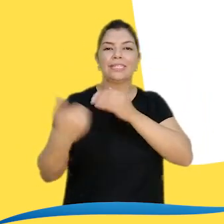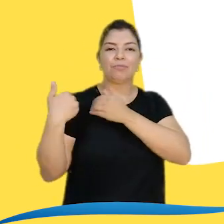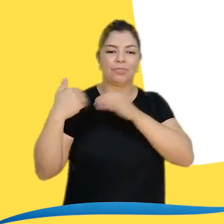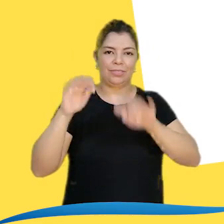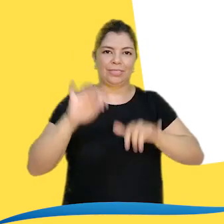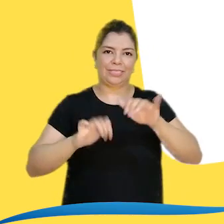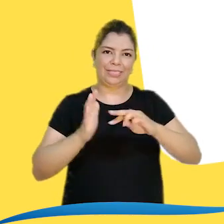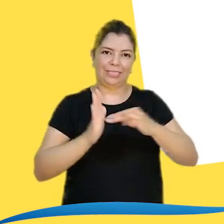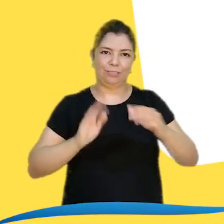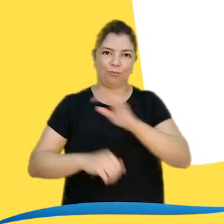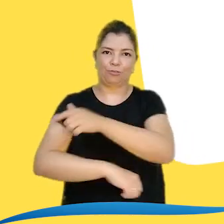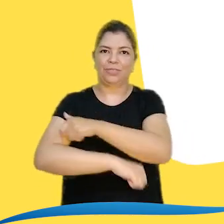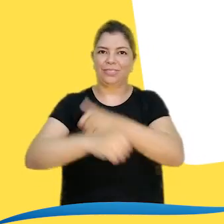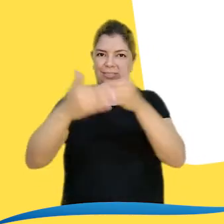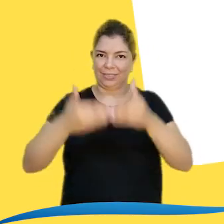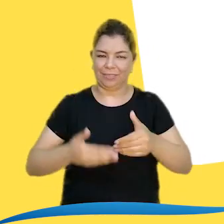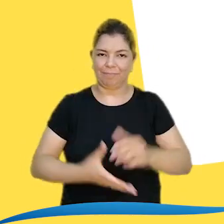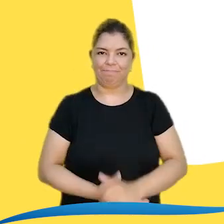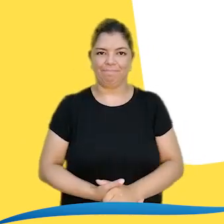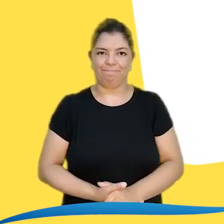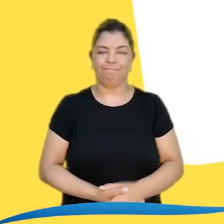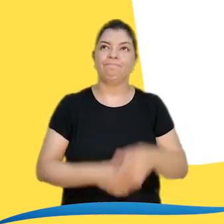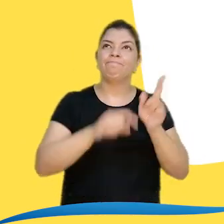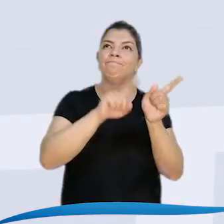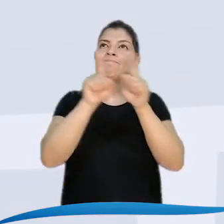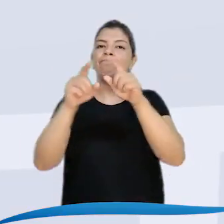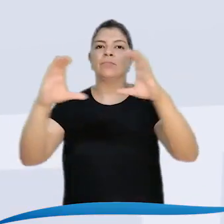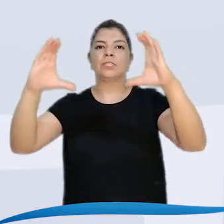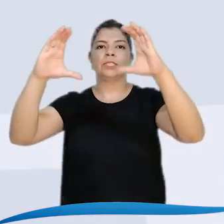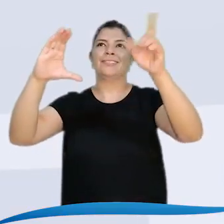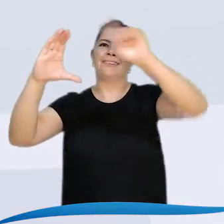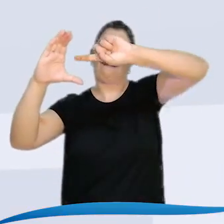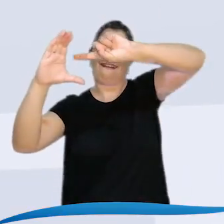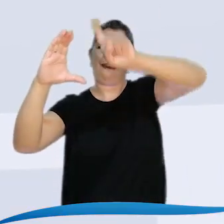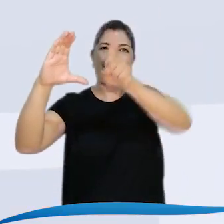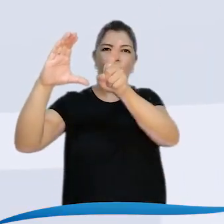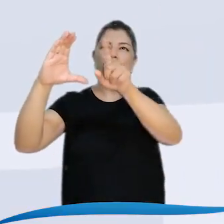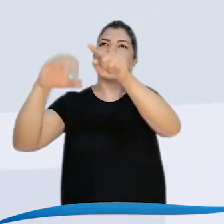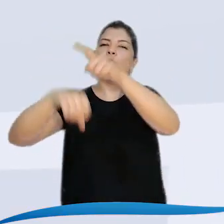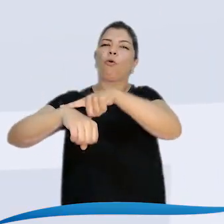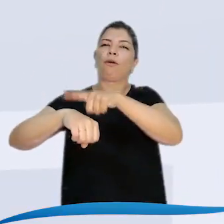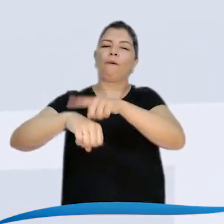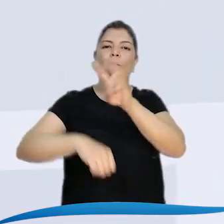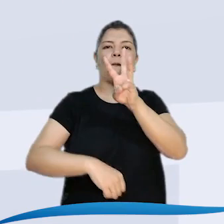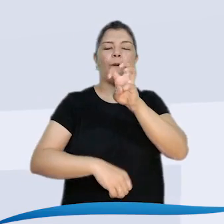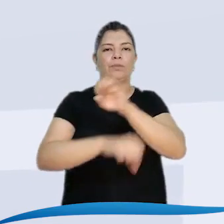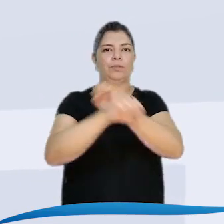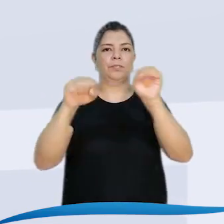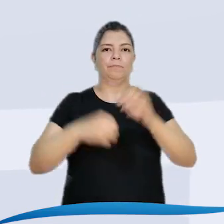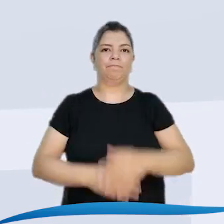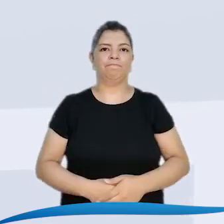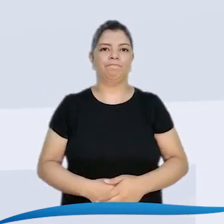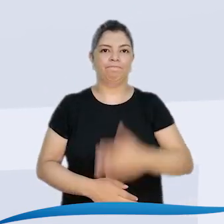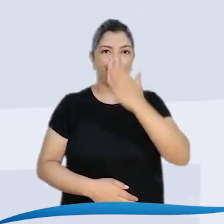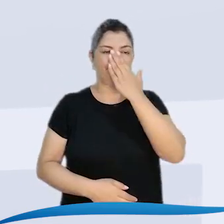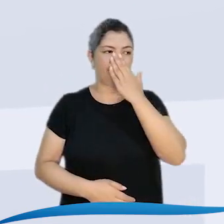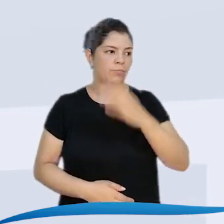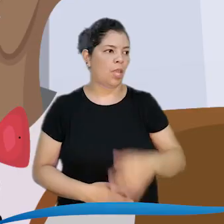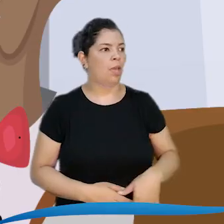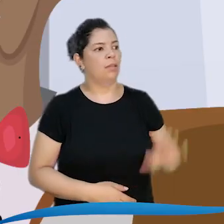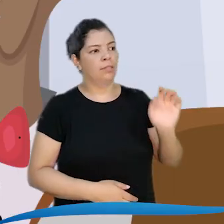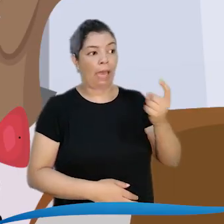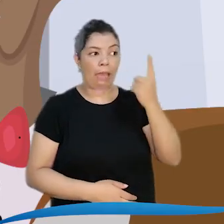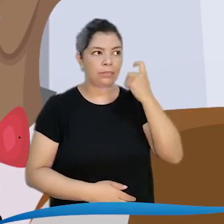Técnica del Comité Municipal de Discapacidad. Vemos ahora que el reloj del despacho muestra las 8